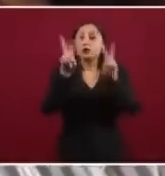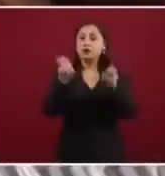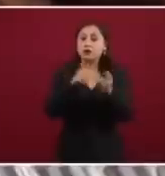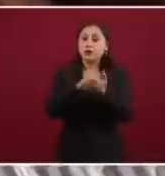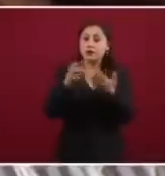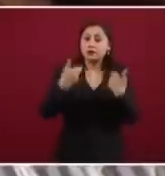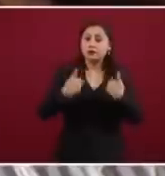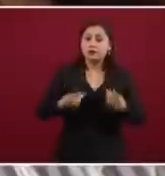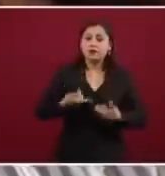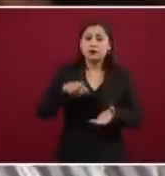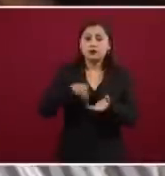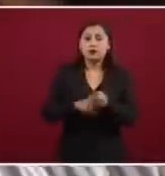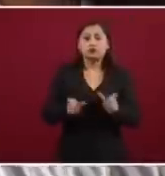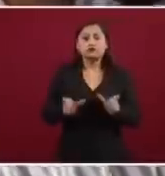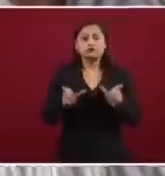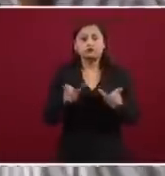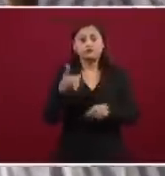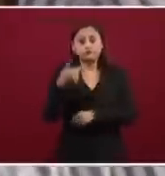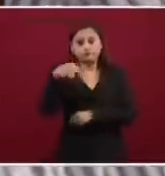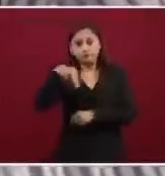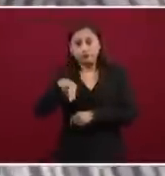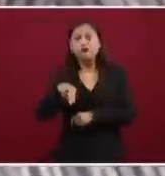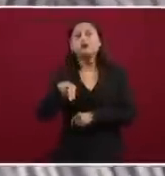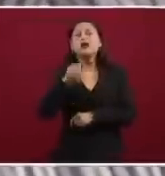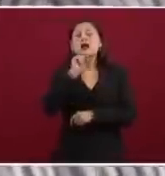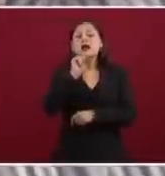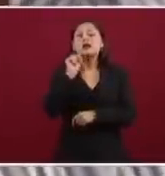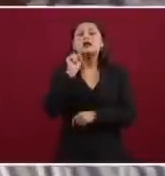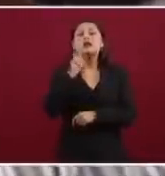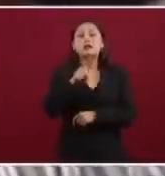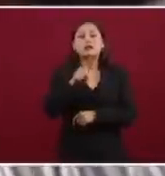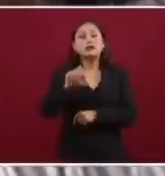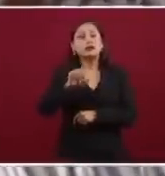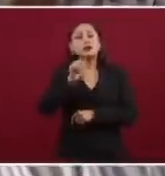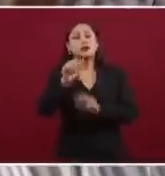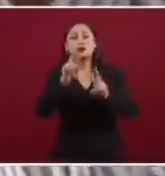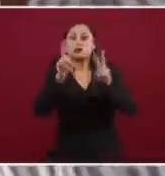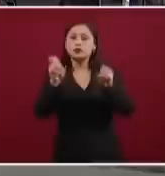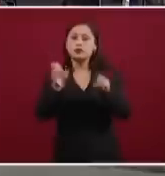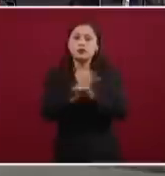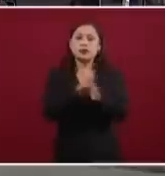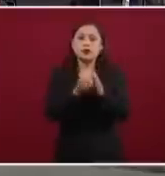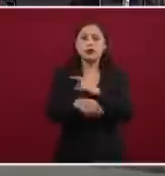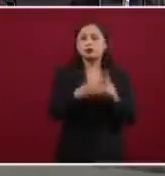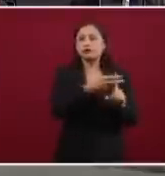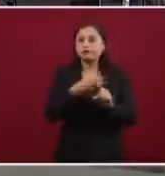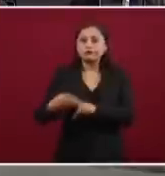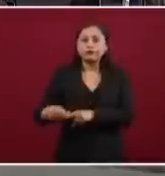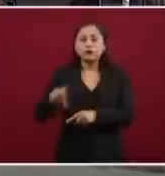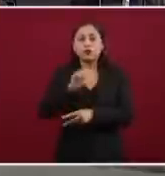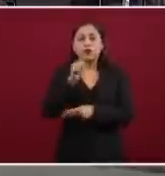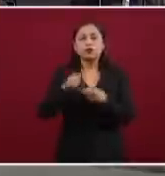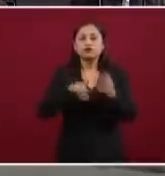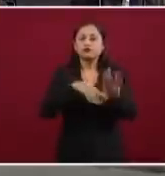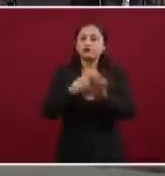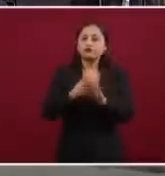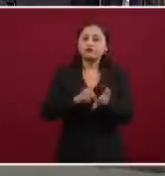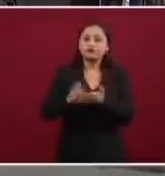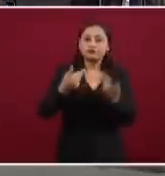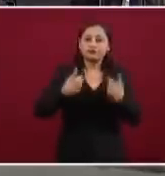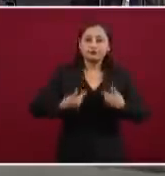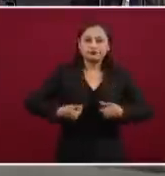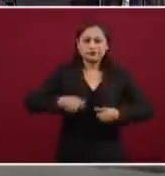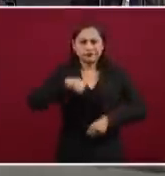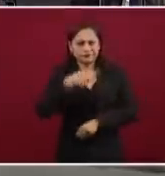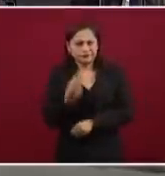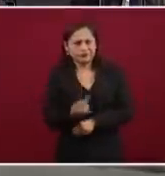Nacional, así como tomas sobre desaparición forzada y violaciones a los derechos humanos. Se implementará un nuevo